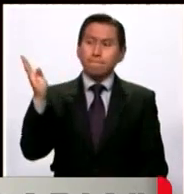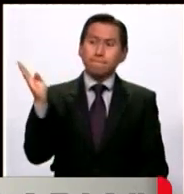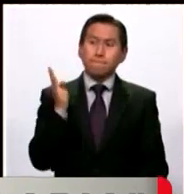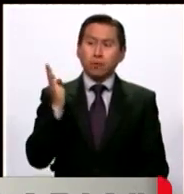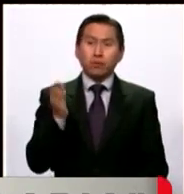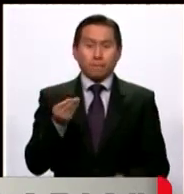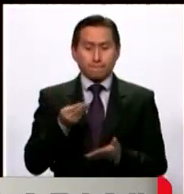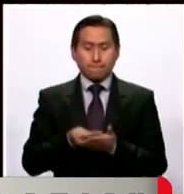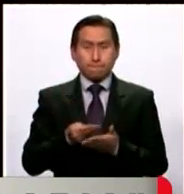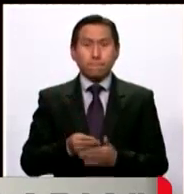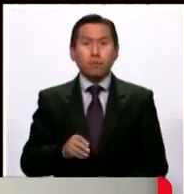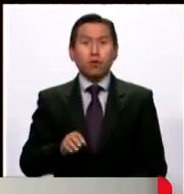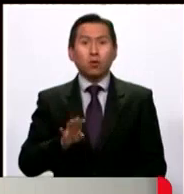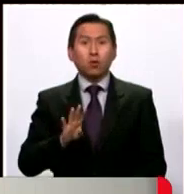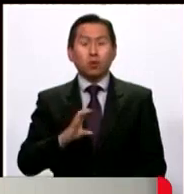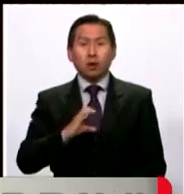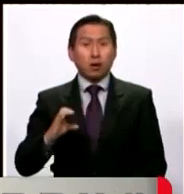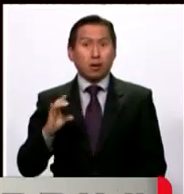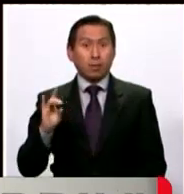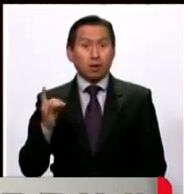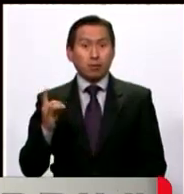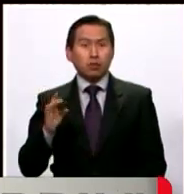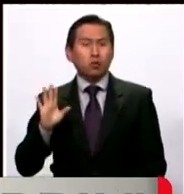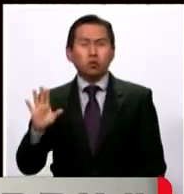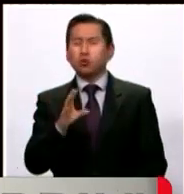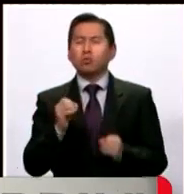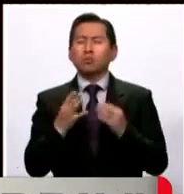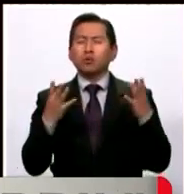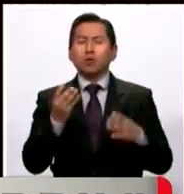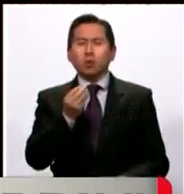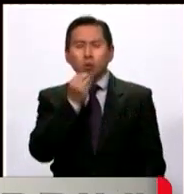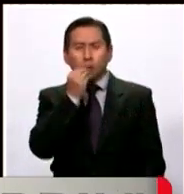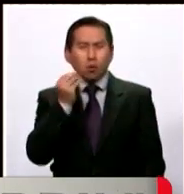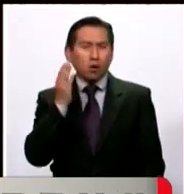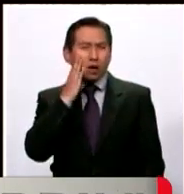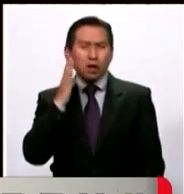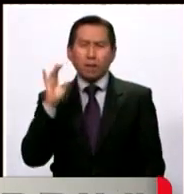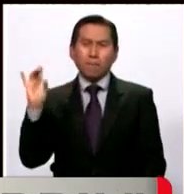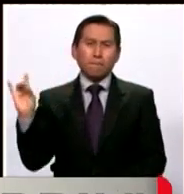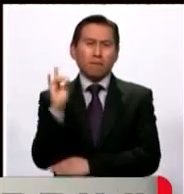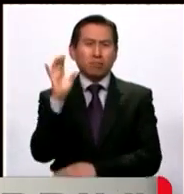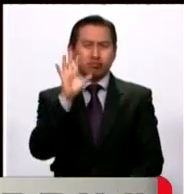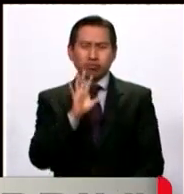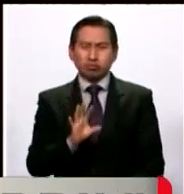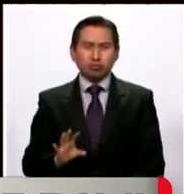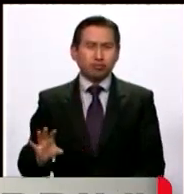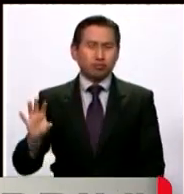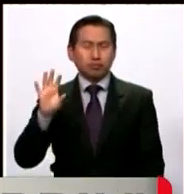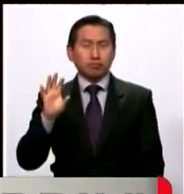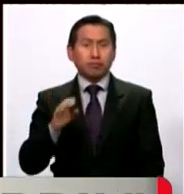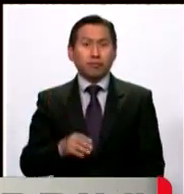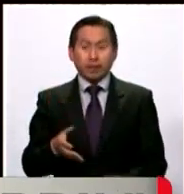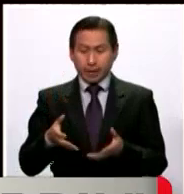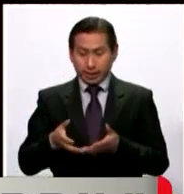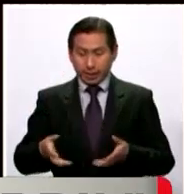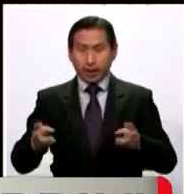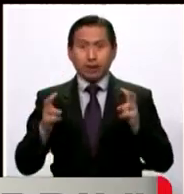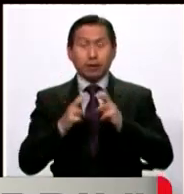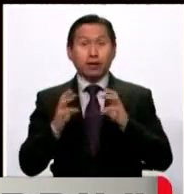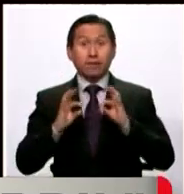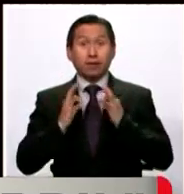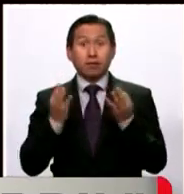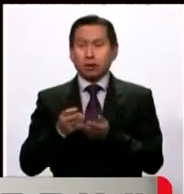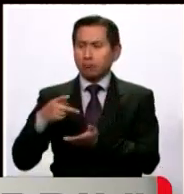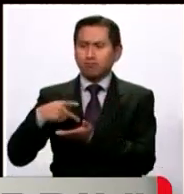colegios fiscales, a todas las familias que tengan hijos en el sistema de fiscal y también de convenio.